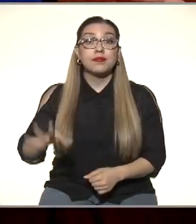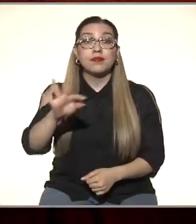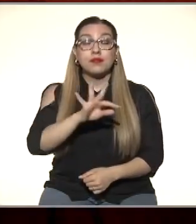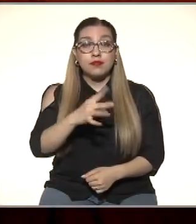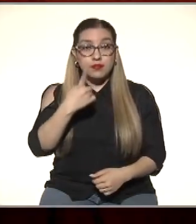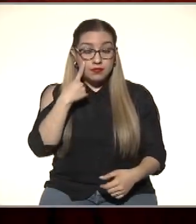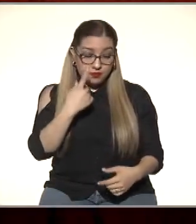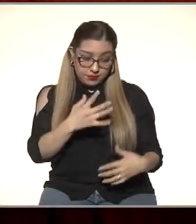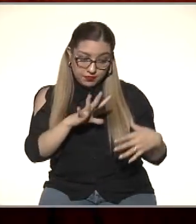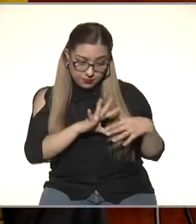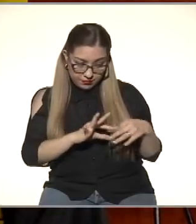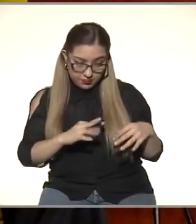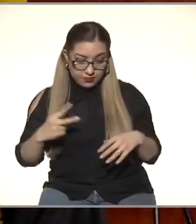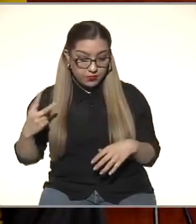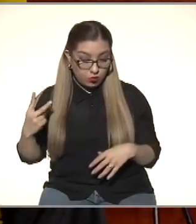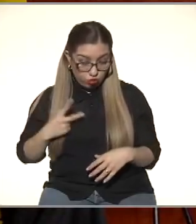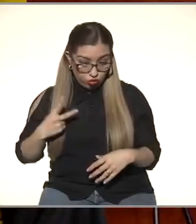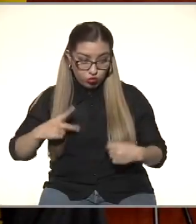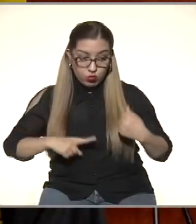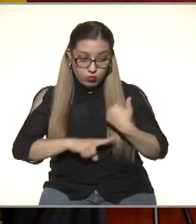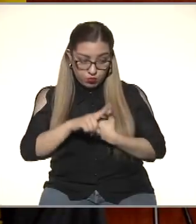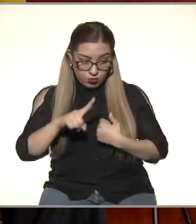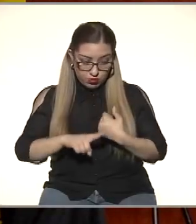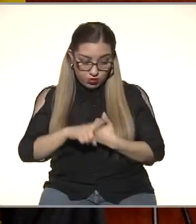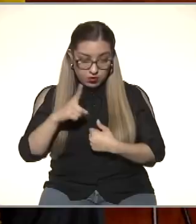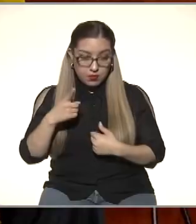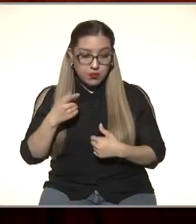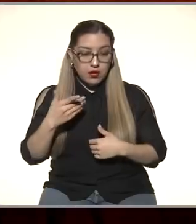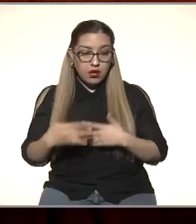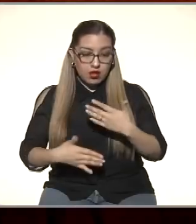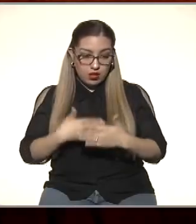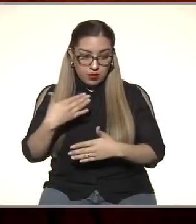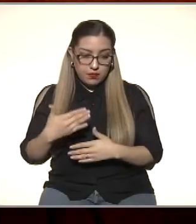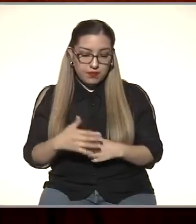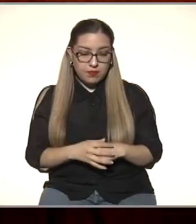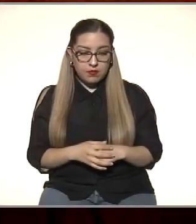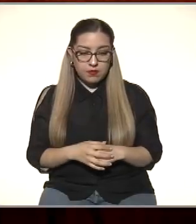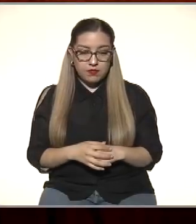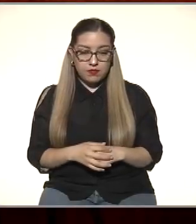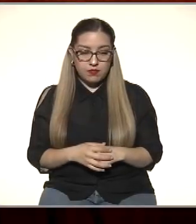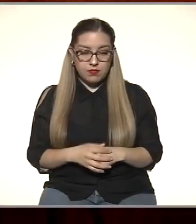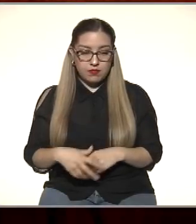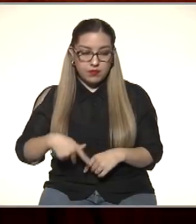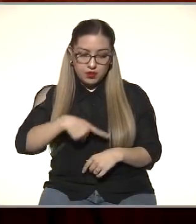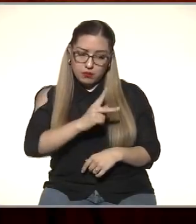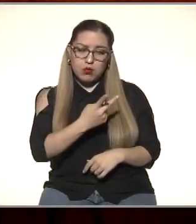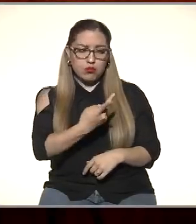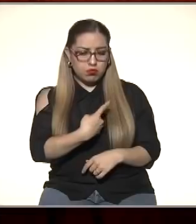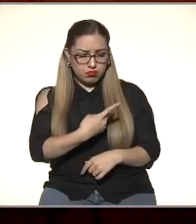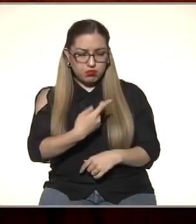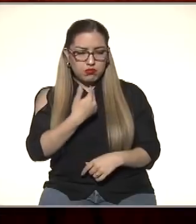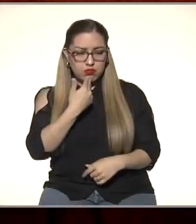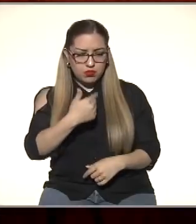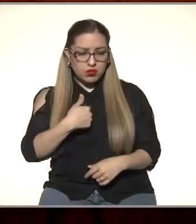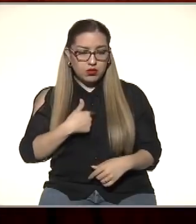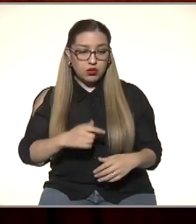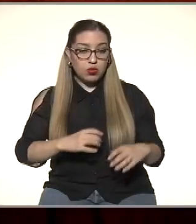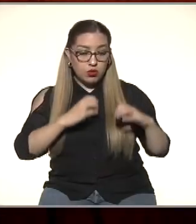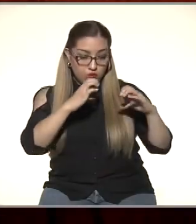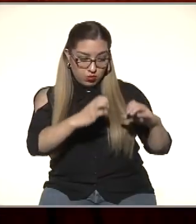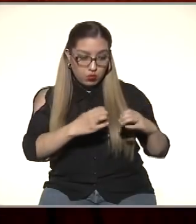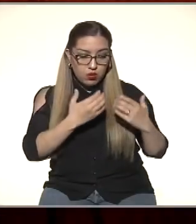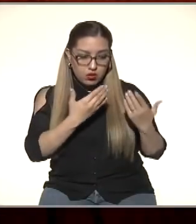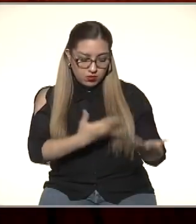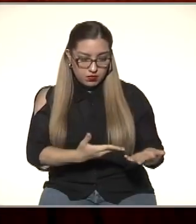alguna situación, la vamos a estar trabajando, lo vamos a ver, pero tú y yo estamos bien, te voy a seguir cuidando, no voy a vivir